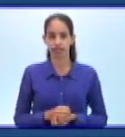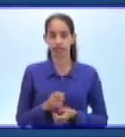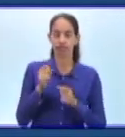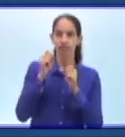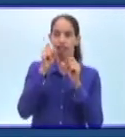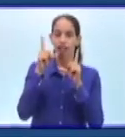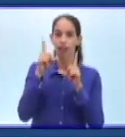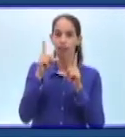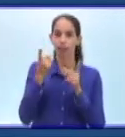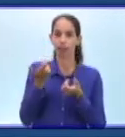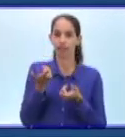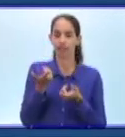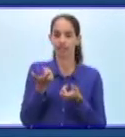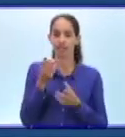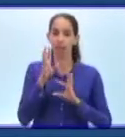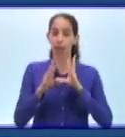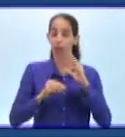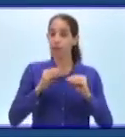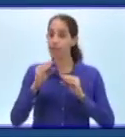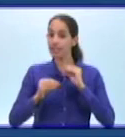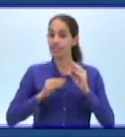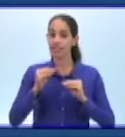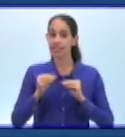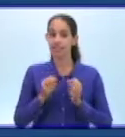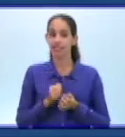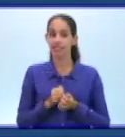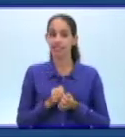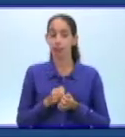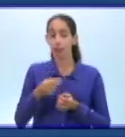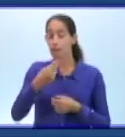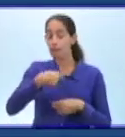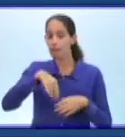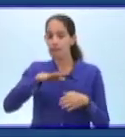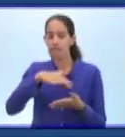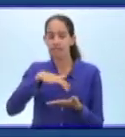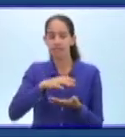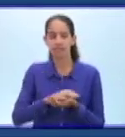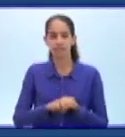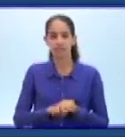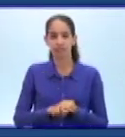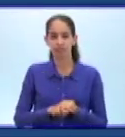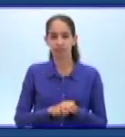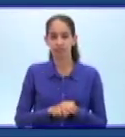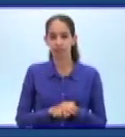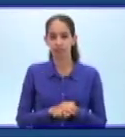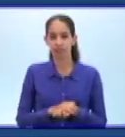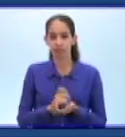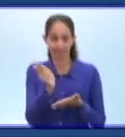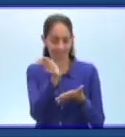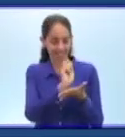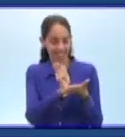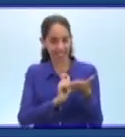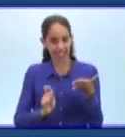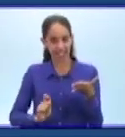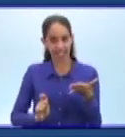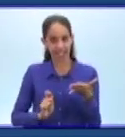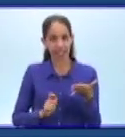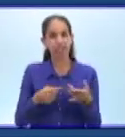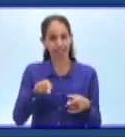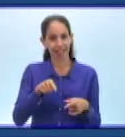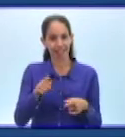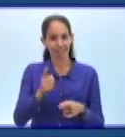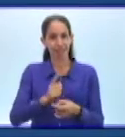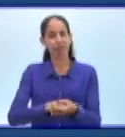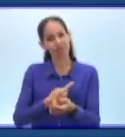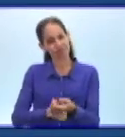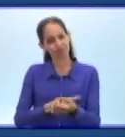deslumbrante, conversaciones, paseos, cartas. Estas cosas son muy comunes a